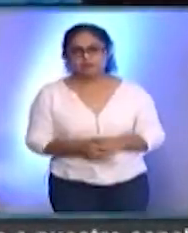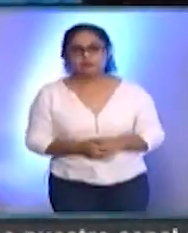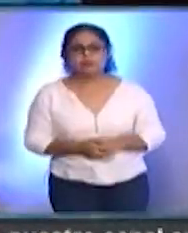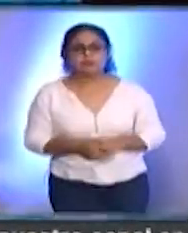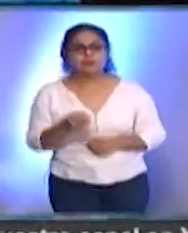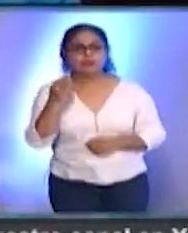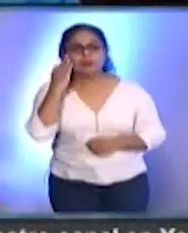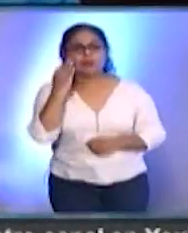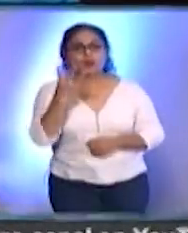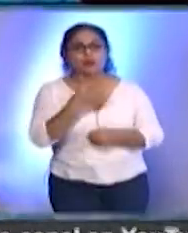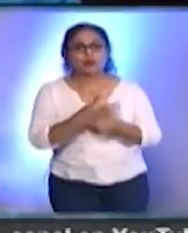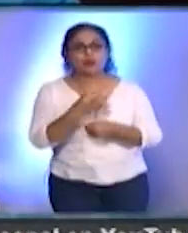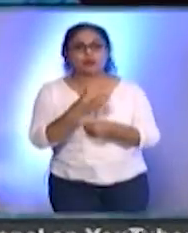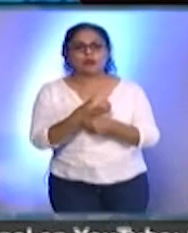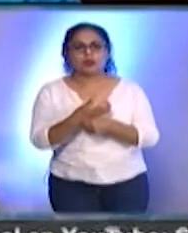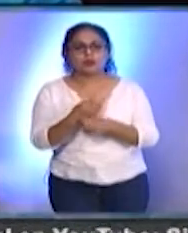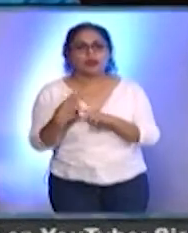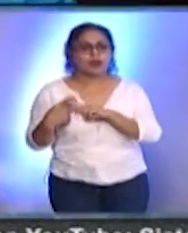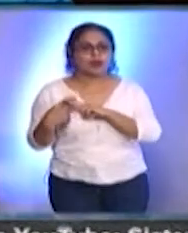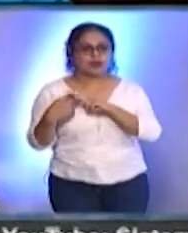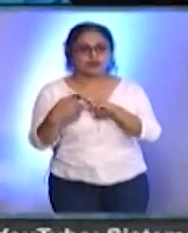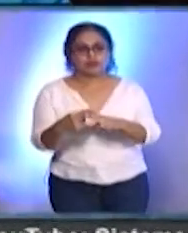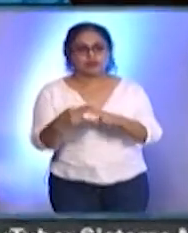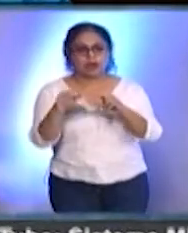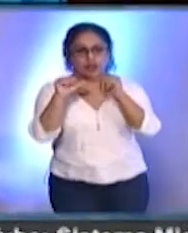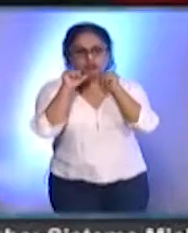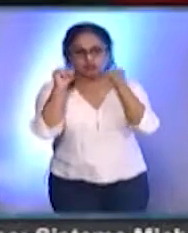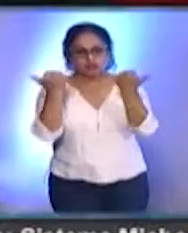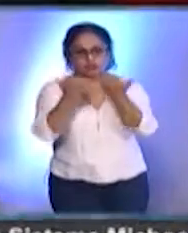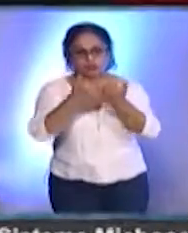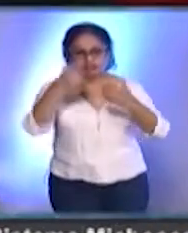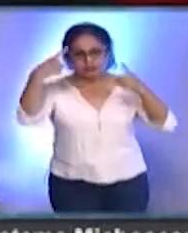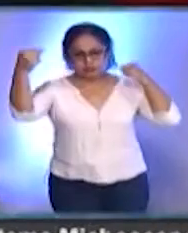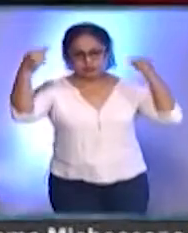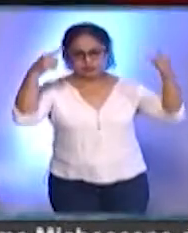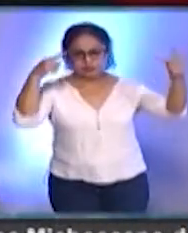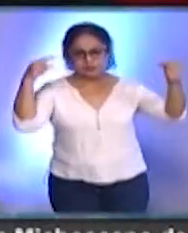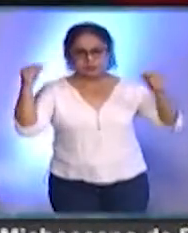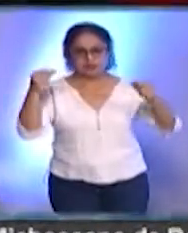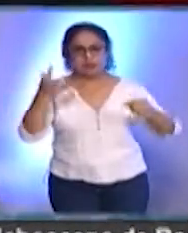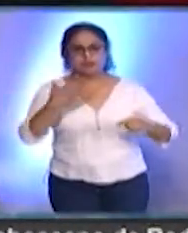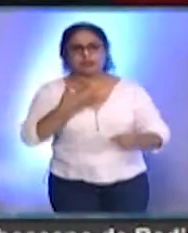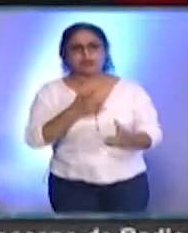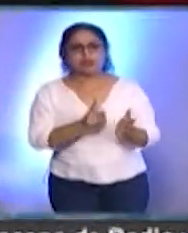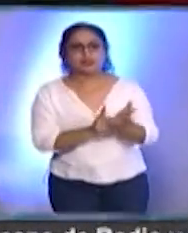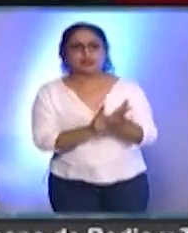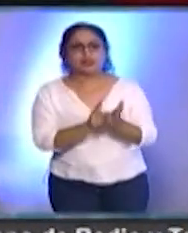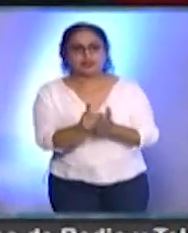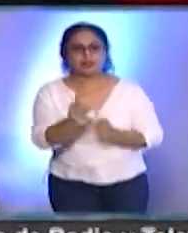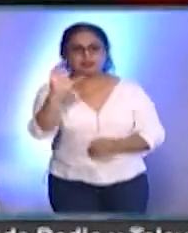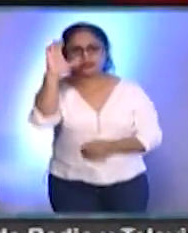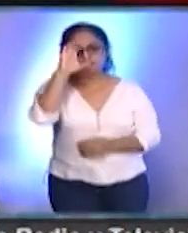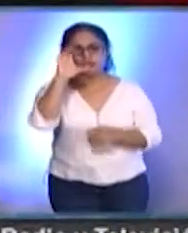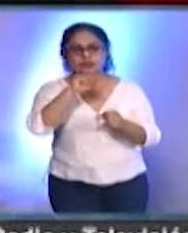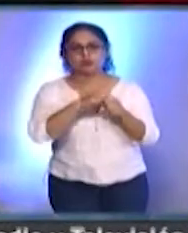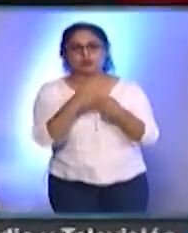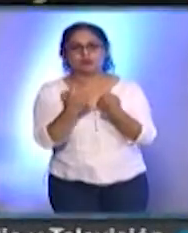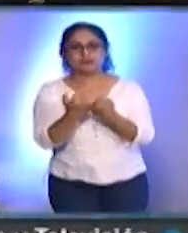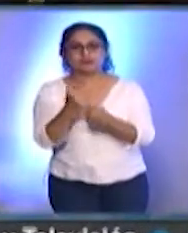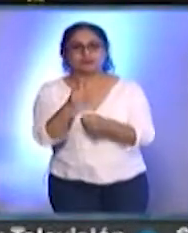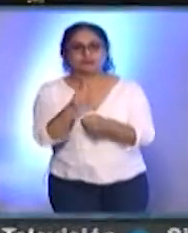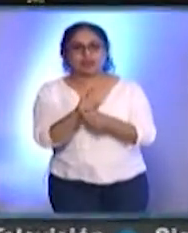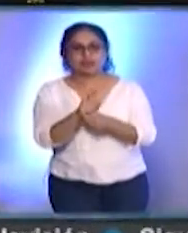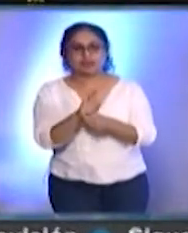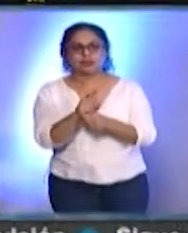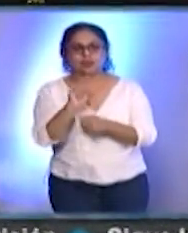En el marco del cuarto aniversario de la Asociación de Egresados de la Facultad de Derecho y Ciencias Sociales de la Universidad Michoacana de San Nicolás de